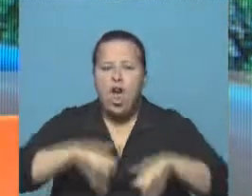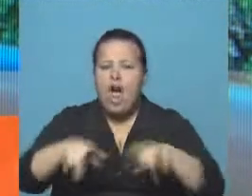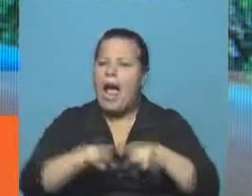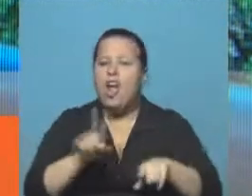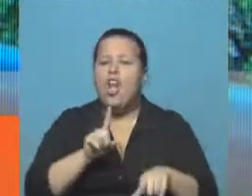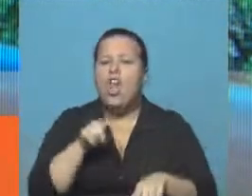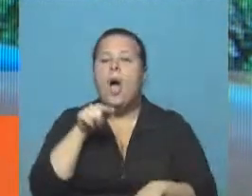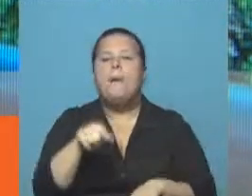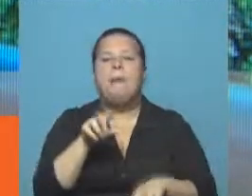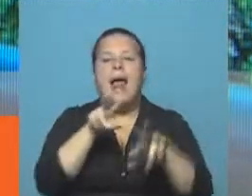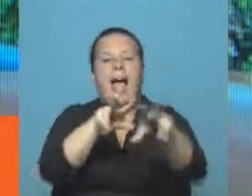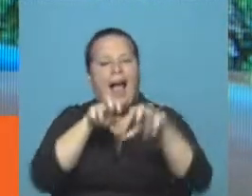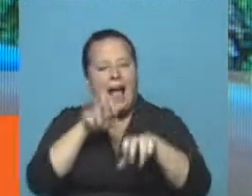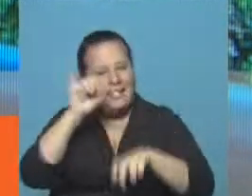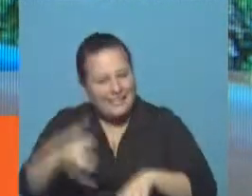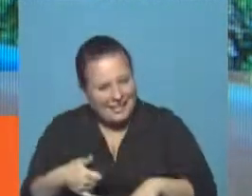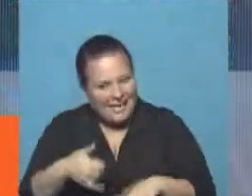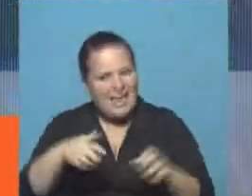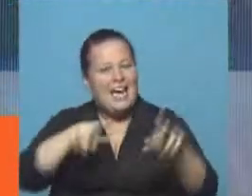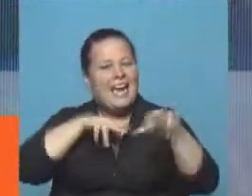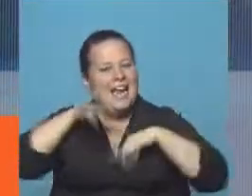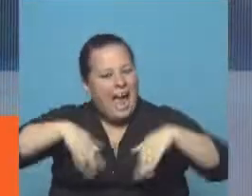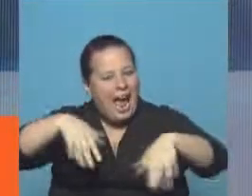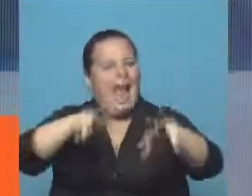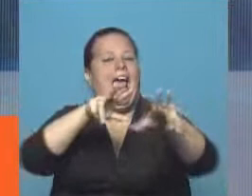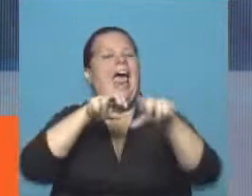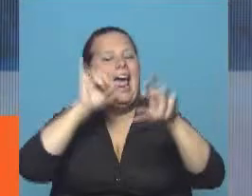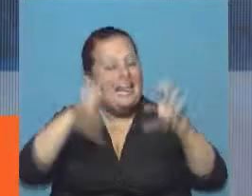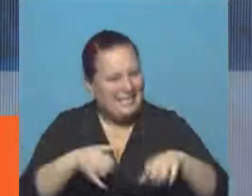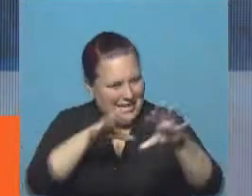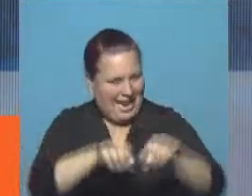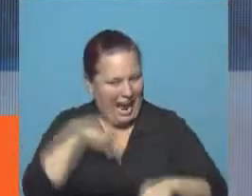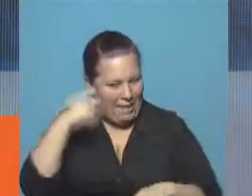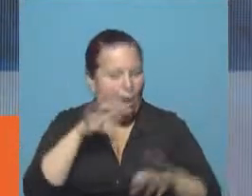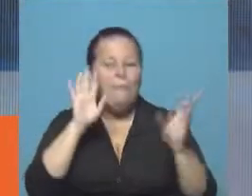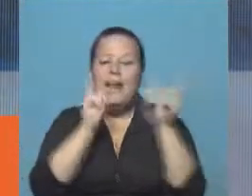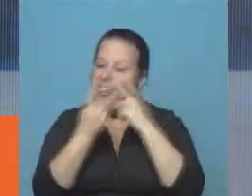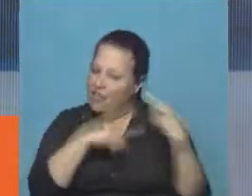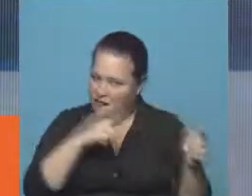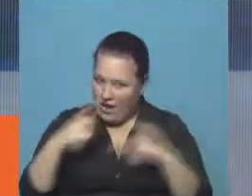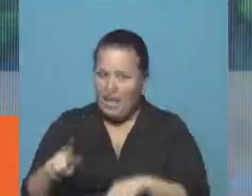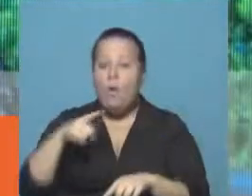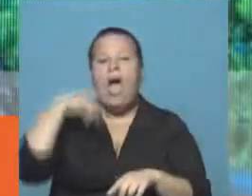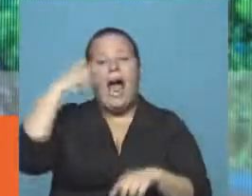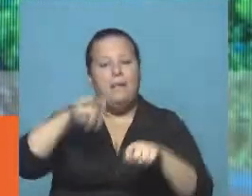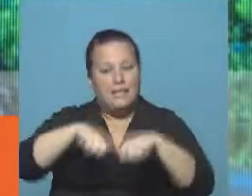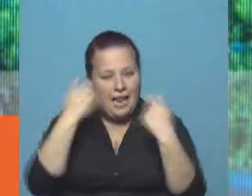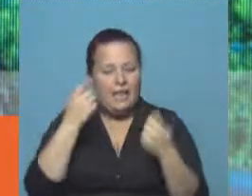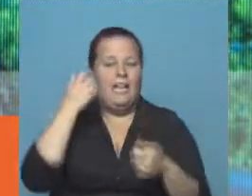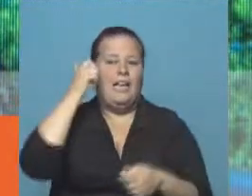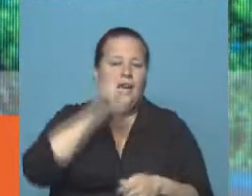carreras, sino para la cacería a la carrera, que no es lo mismo, y además, cuando el animal se fractura, no